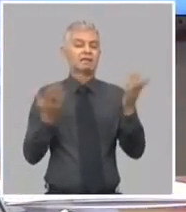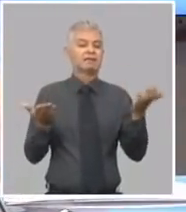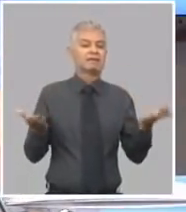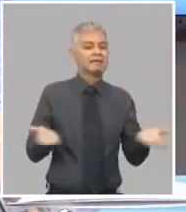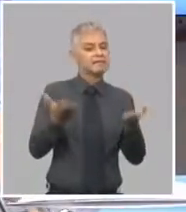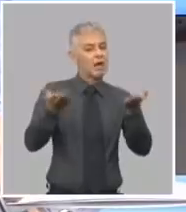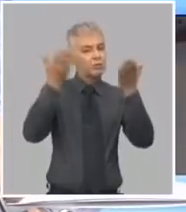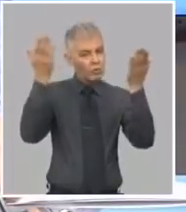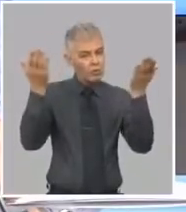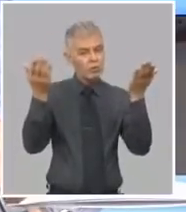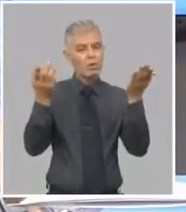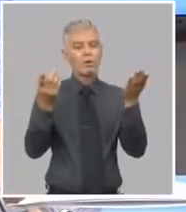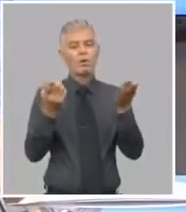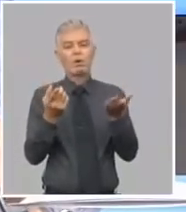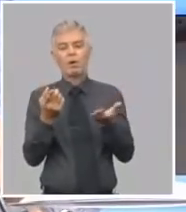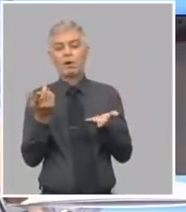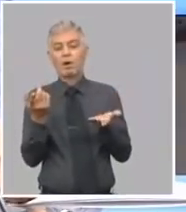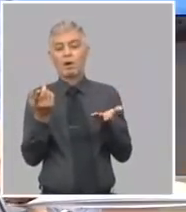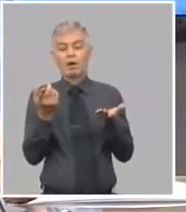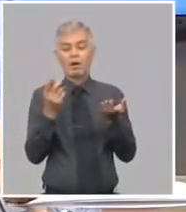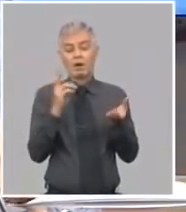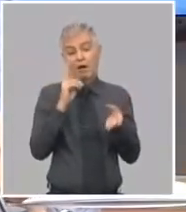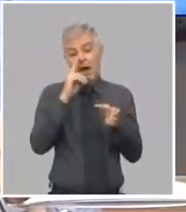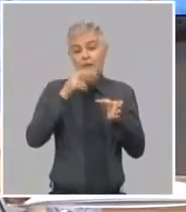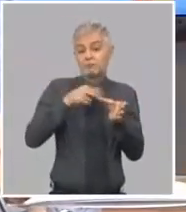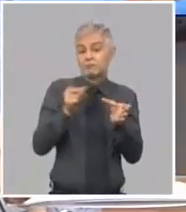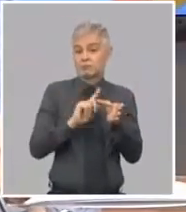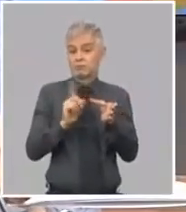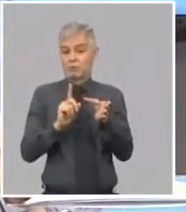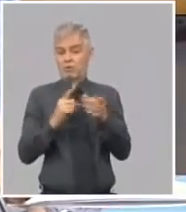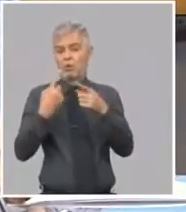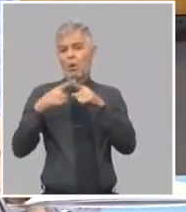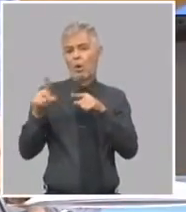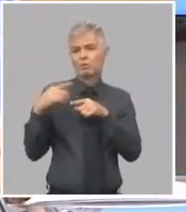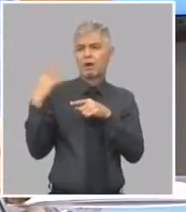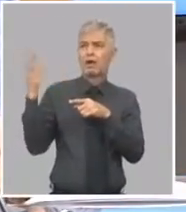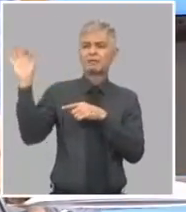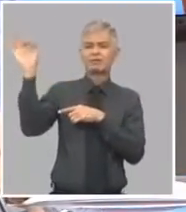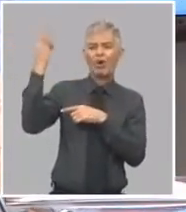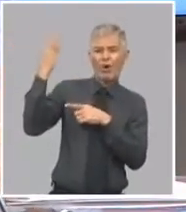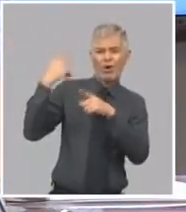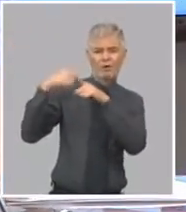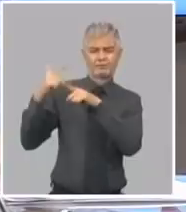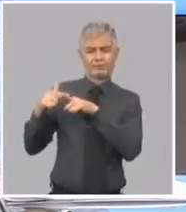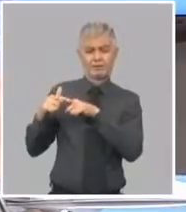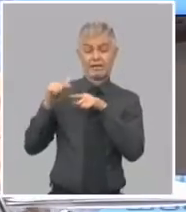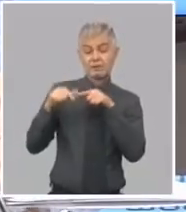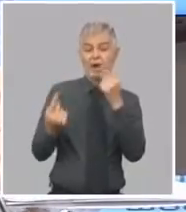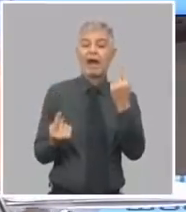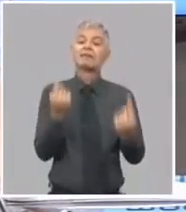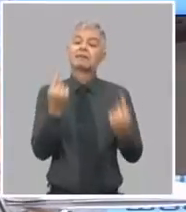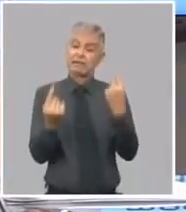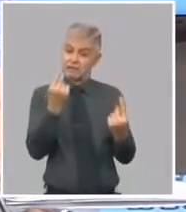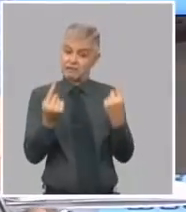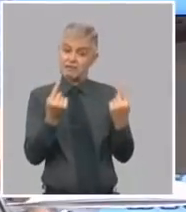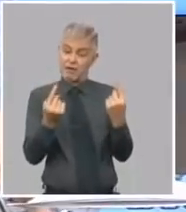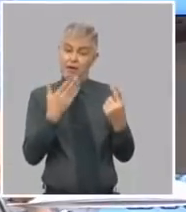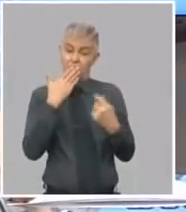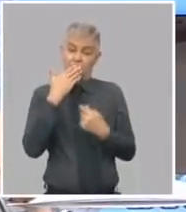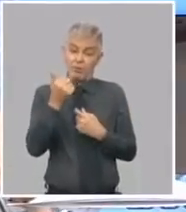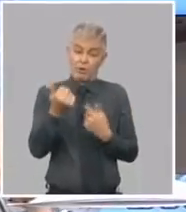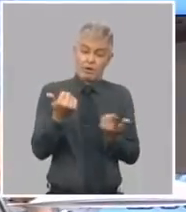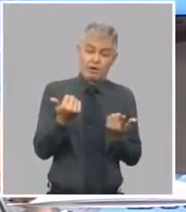desarrollo de energías no fósiles y que son una alternativa muy